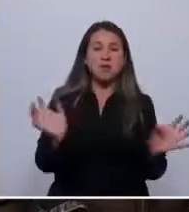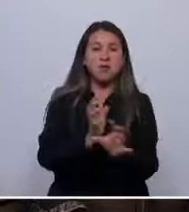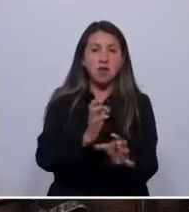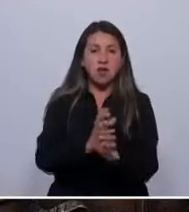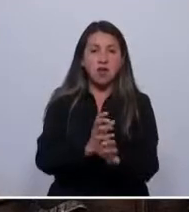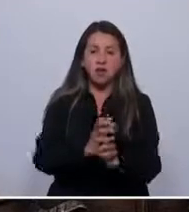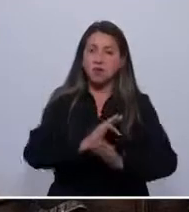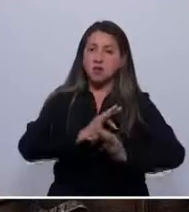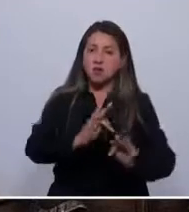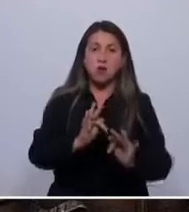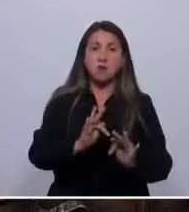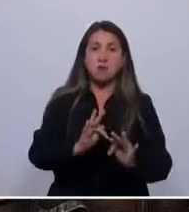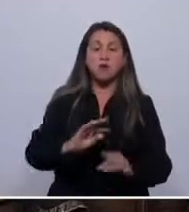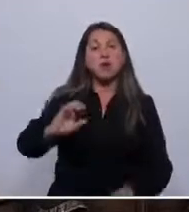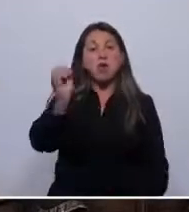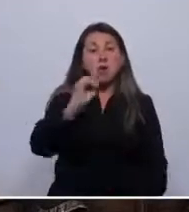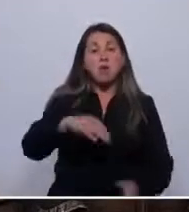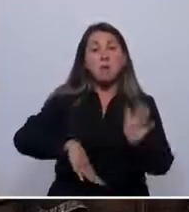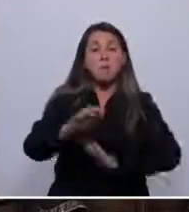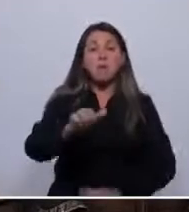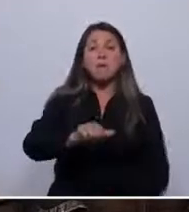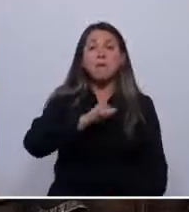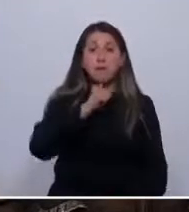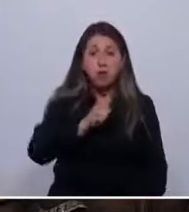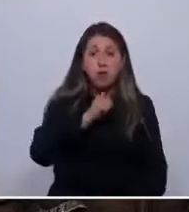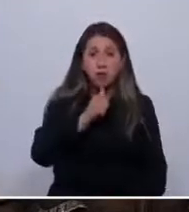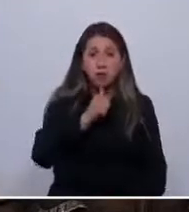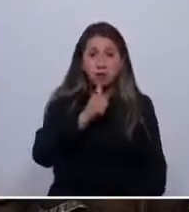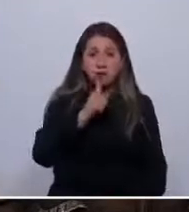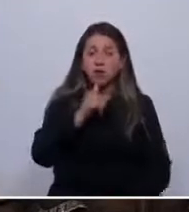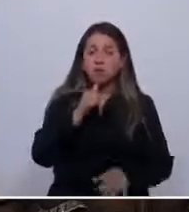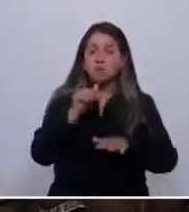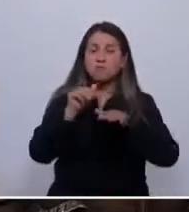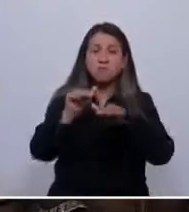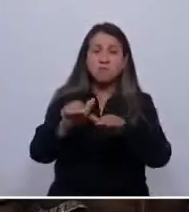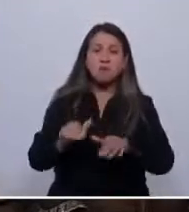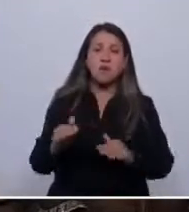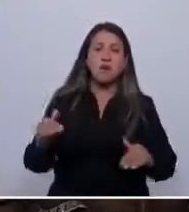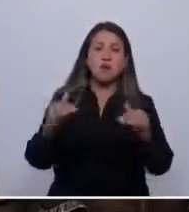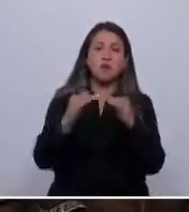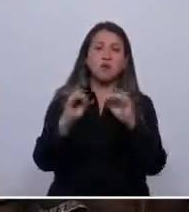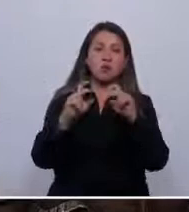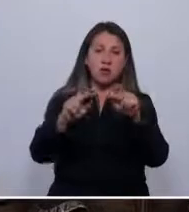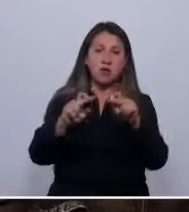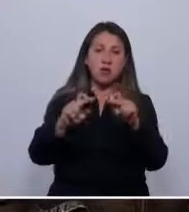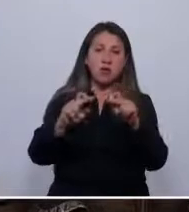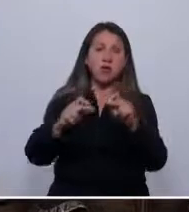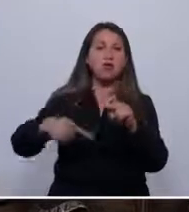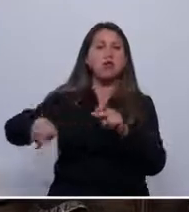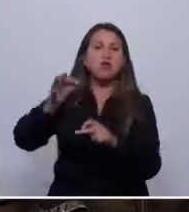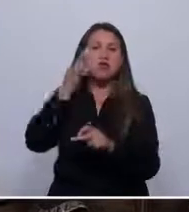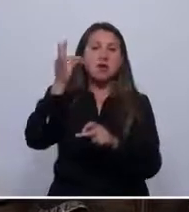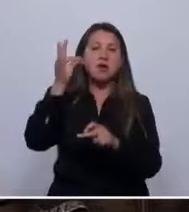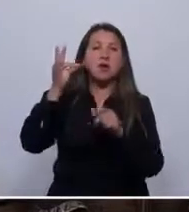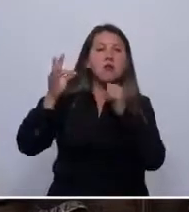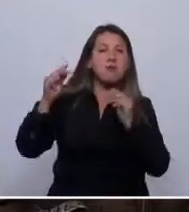discriminadas, o que los más pobres tengan las mismas oportunidades que los más ricos.